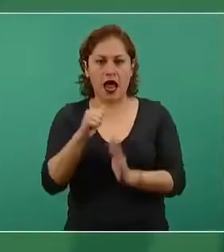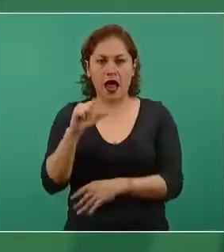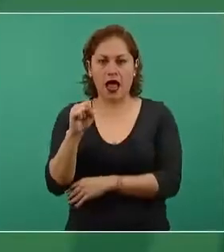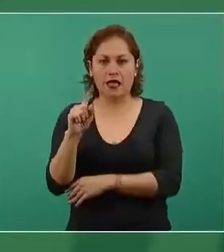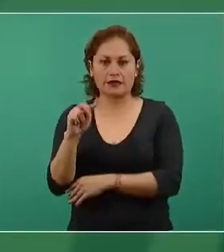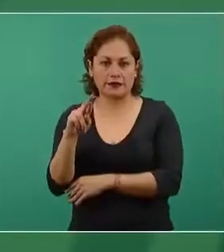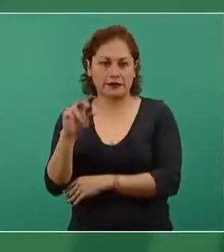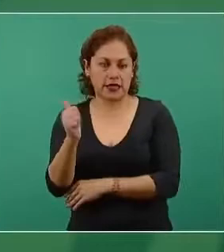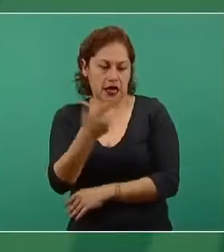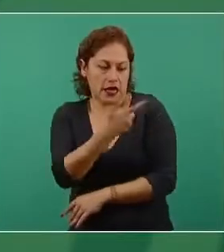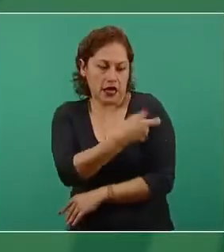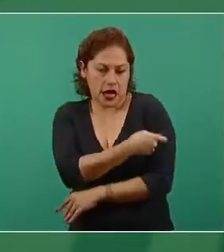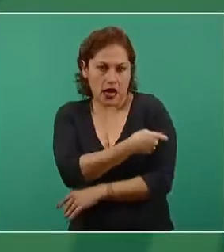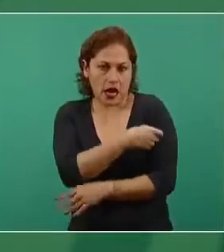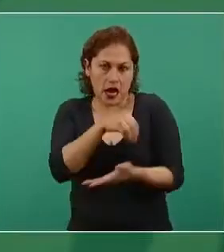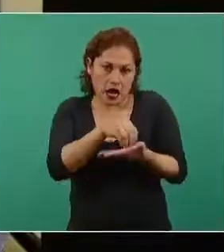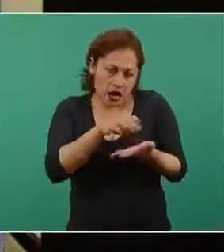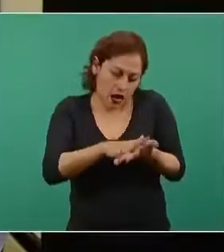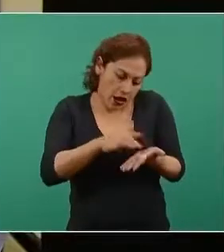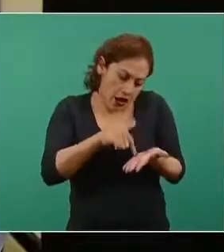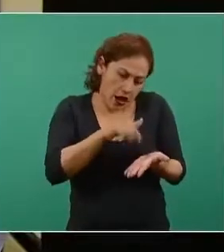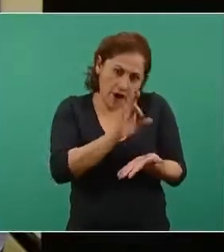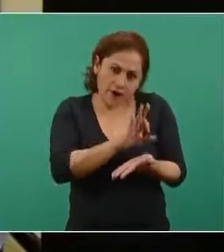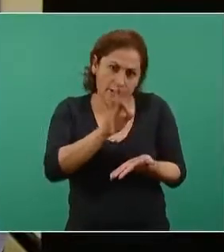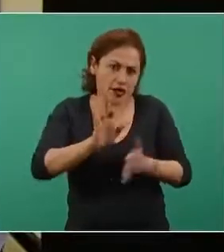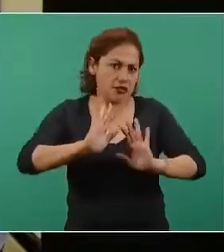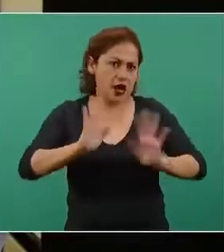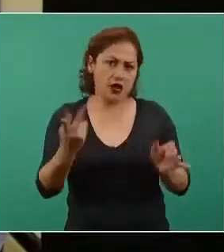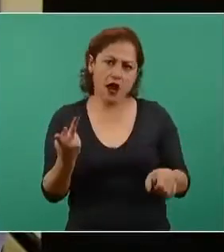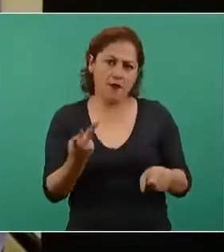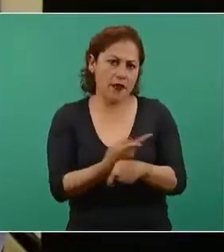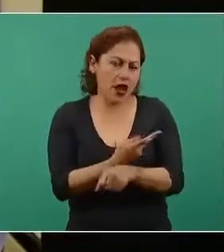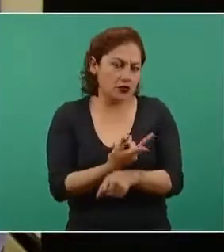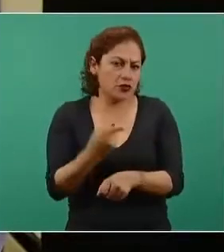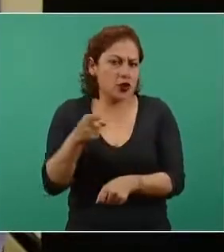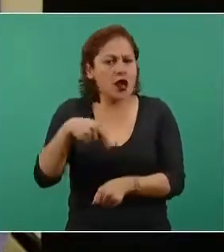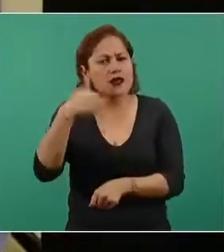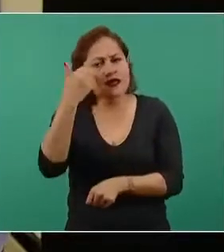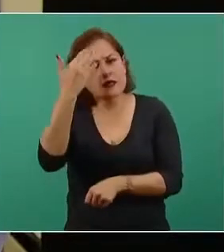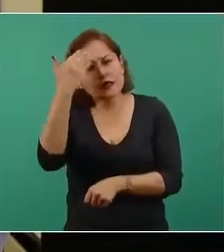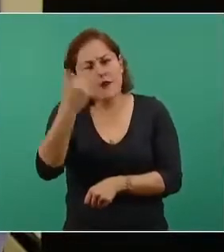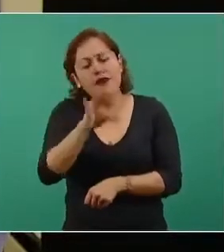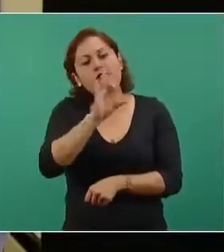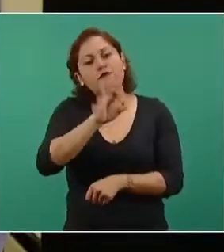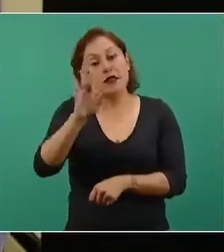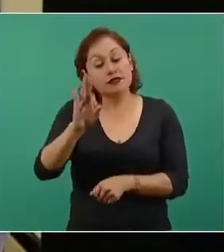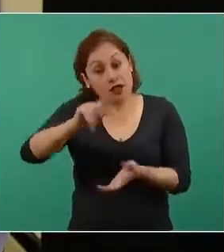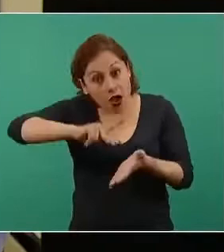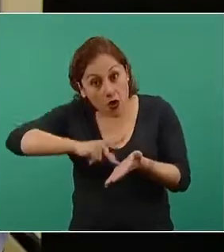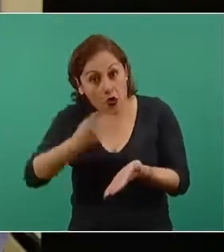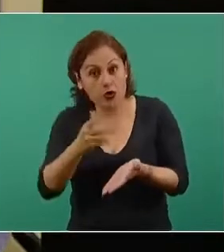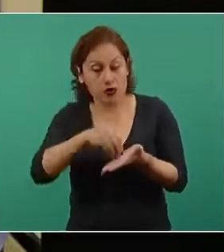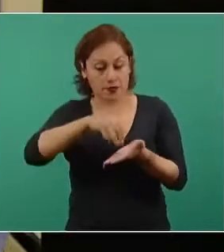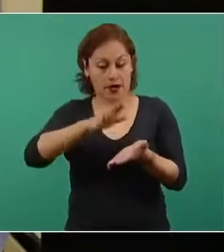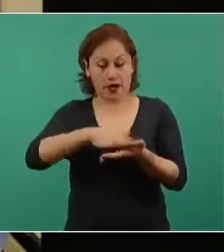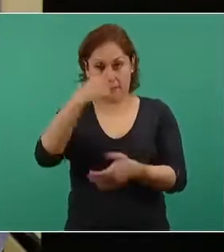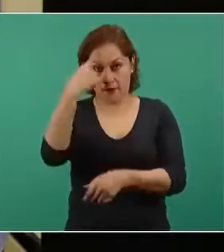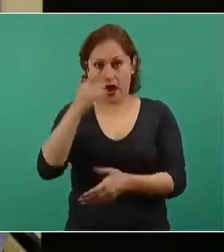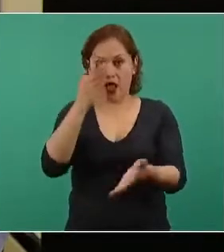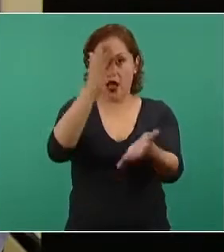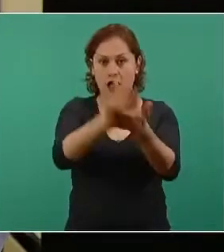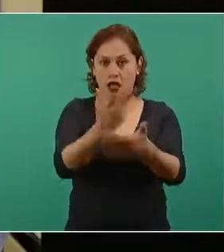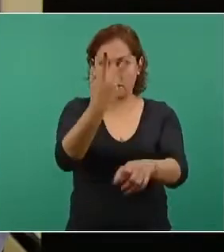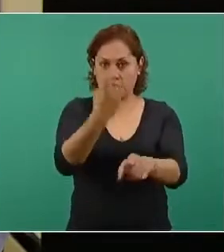ya que diga, o sea, una fecha nueva para que vayan a volver a vacunarse, a aplicarse la segunda dosis, ¿no? Y en su